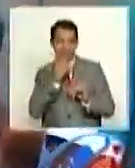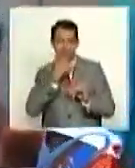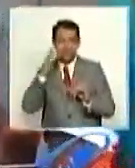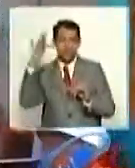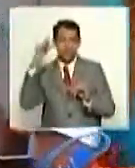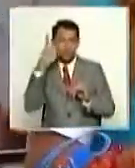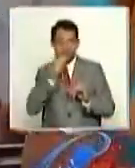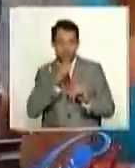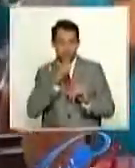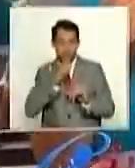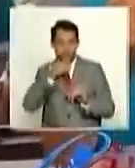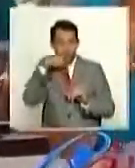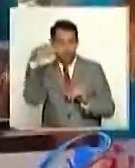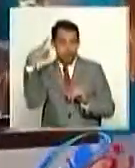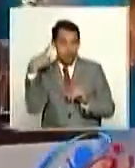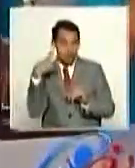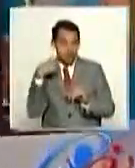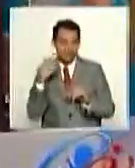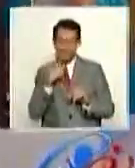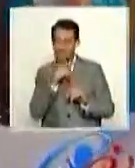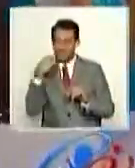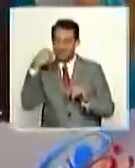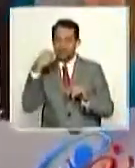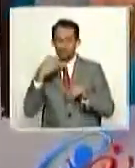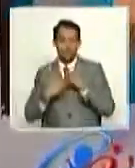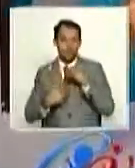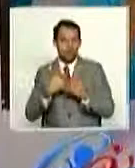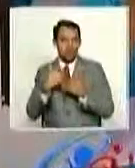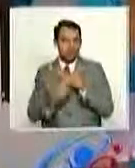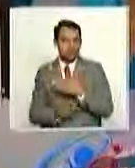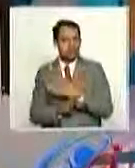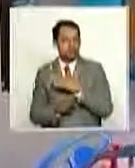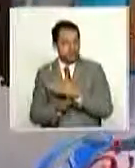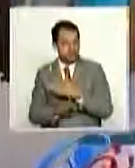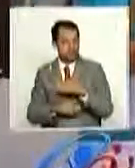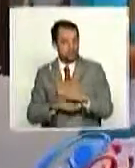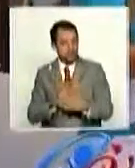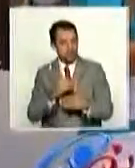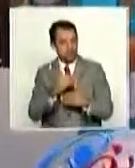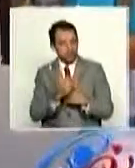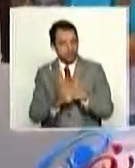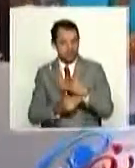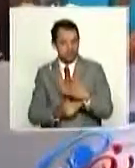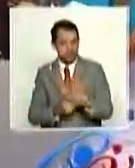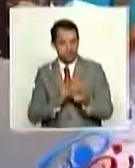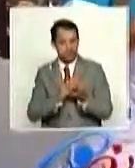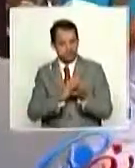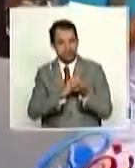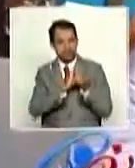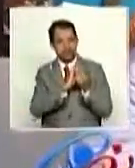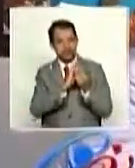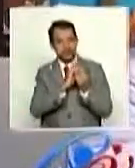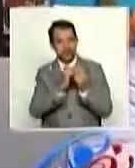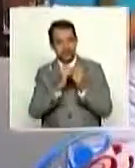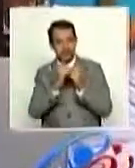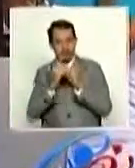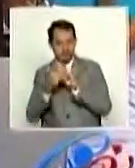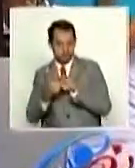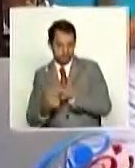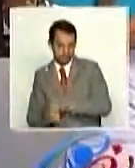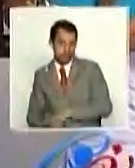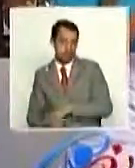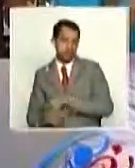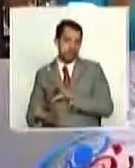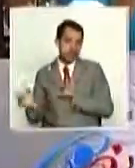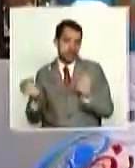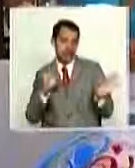salud, ir evolucionando, ir cambiando y permitir hacer mayor prevención en